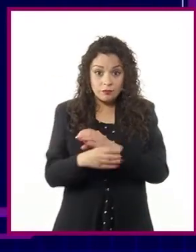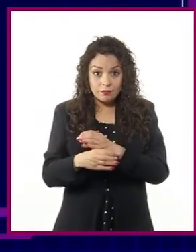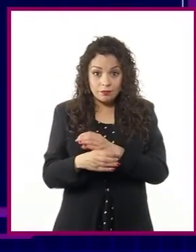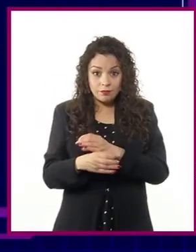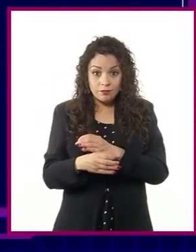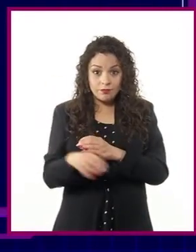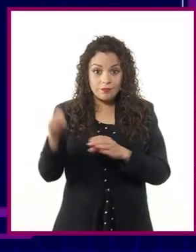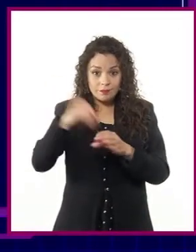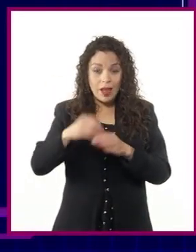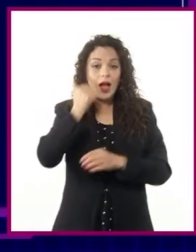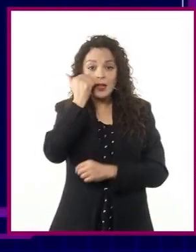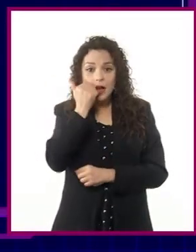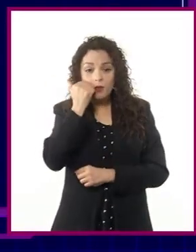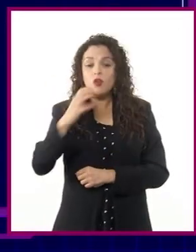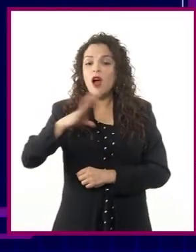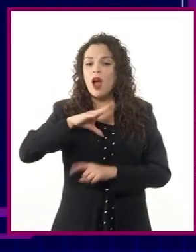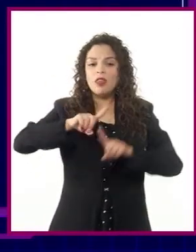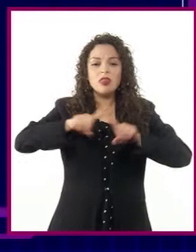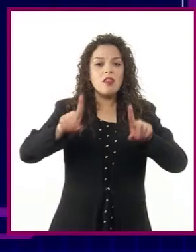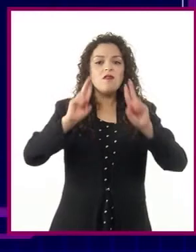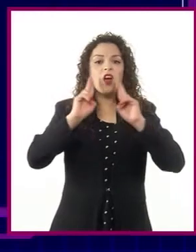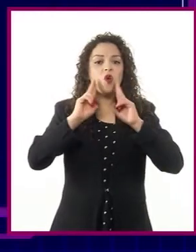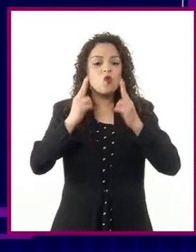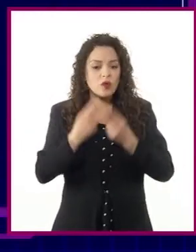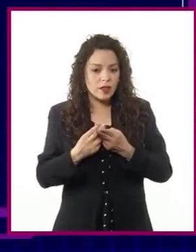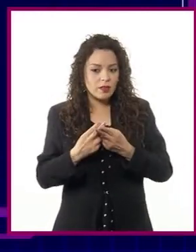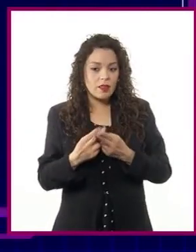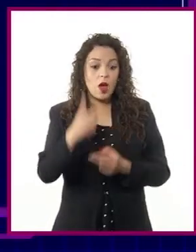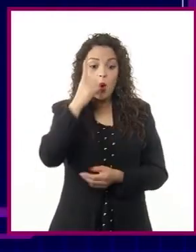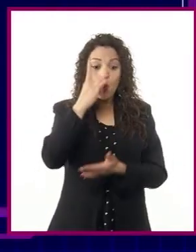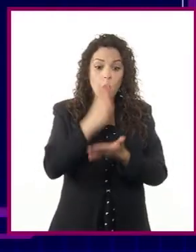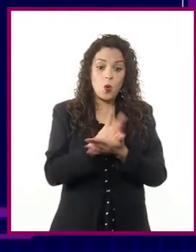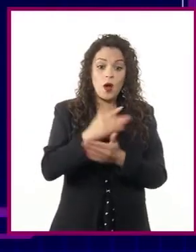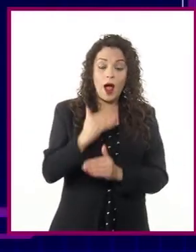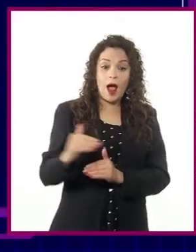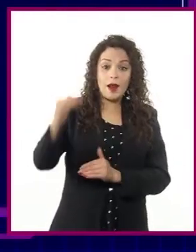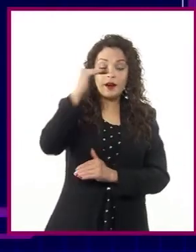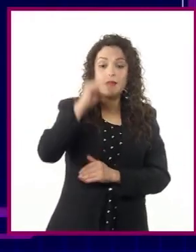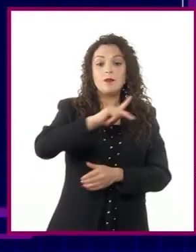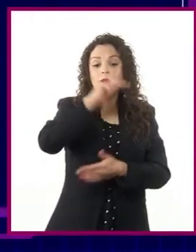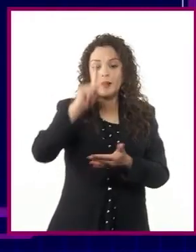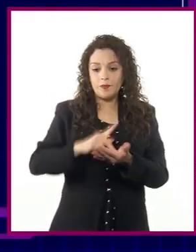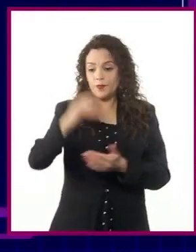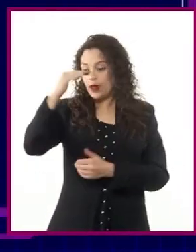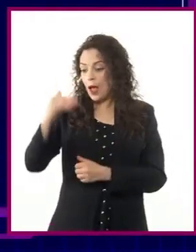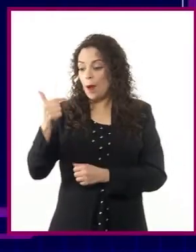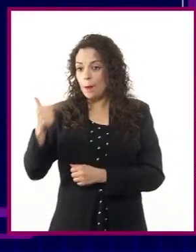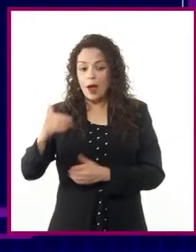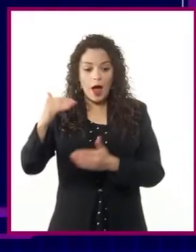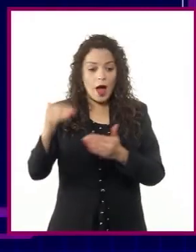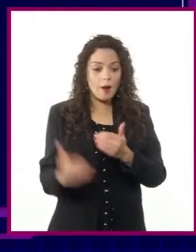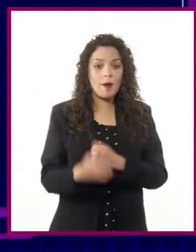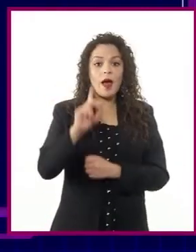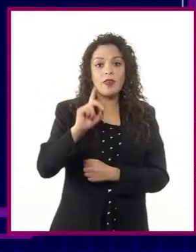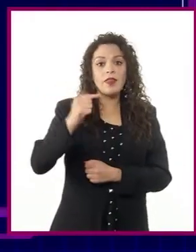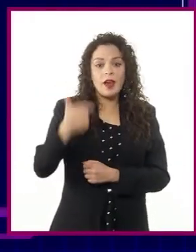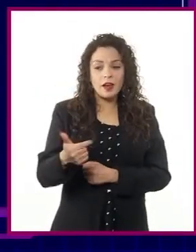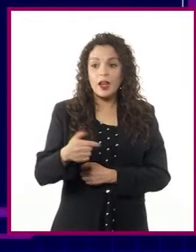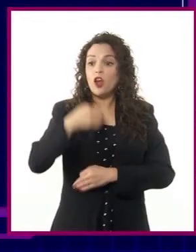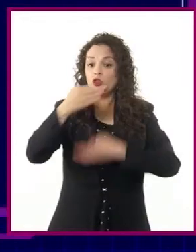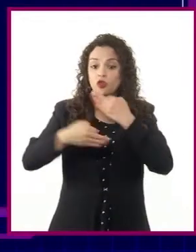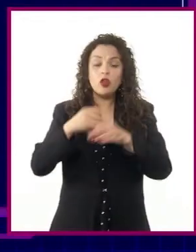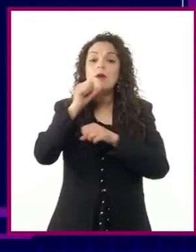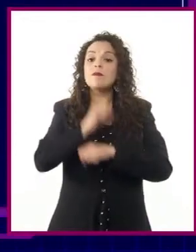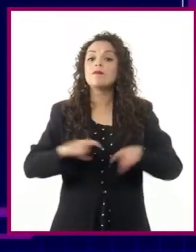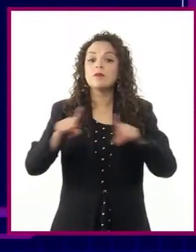en unidades diferentes. Así que una manera de iniciar la resolución es pasar todas las masas a una misma unidad de